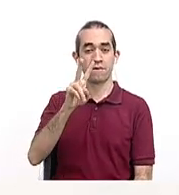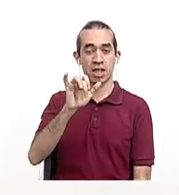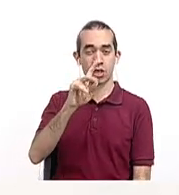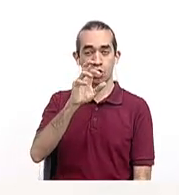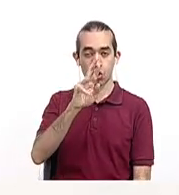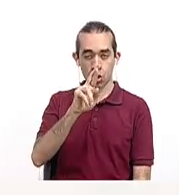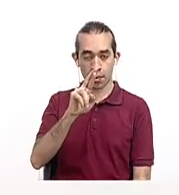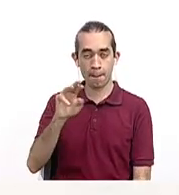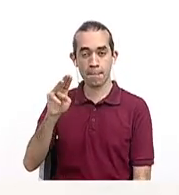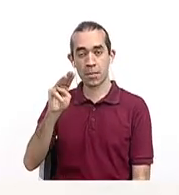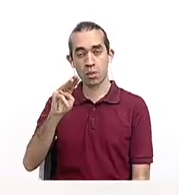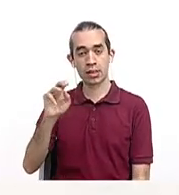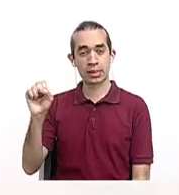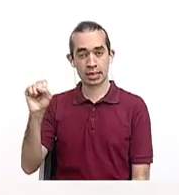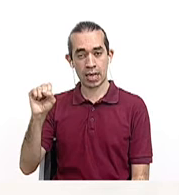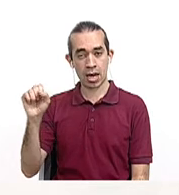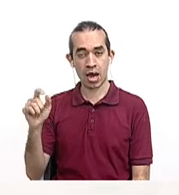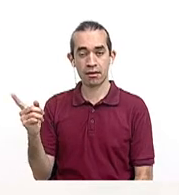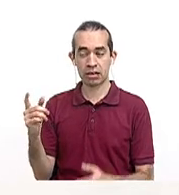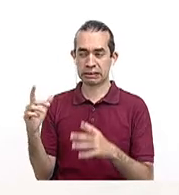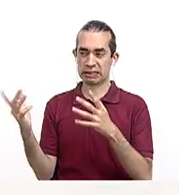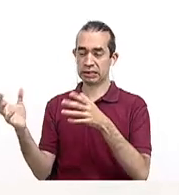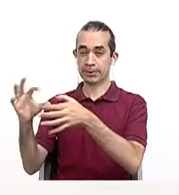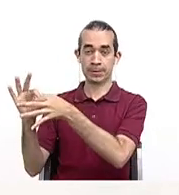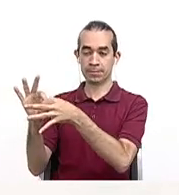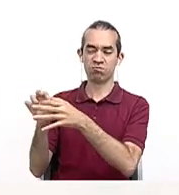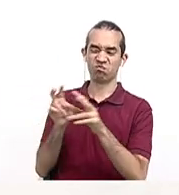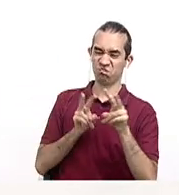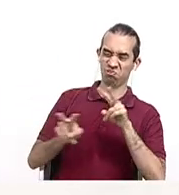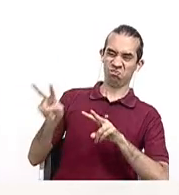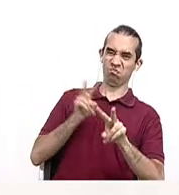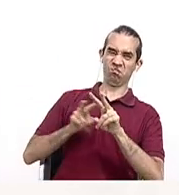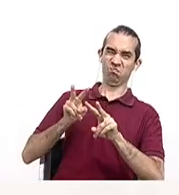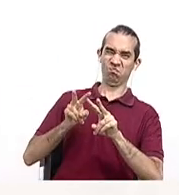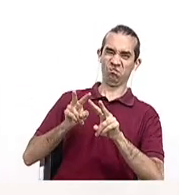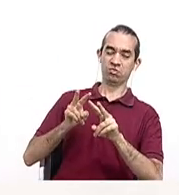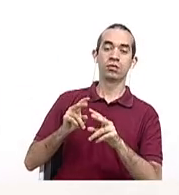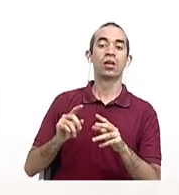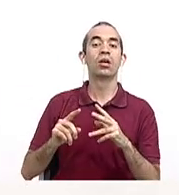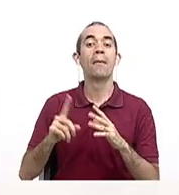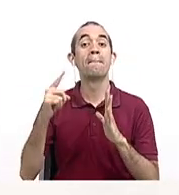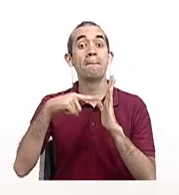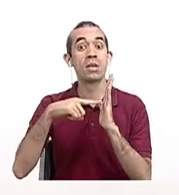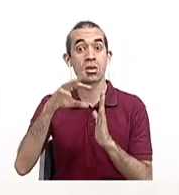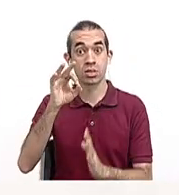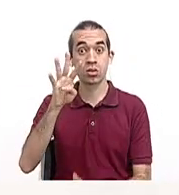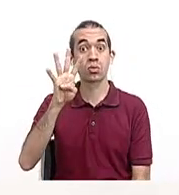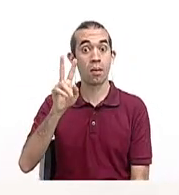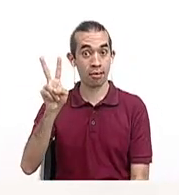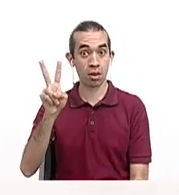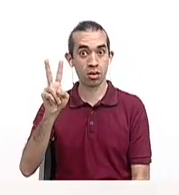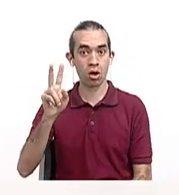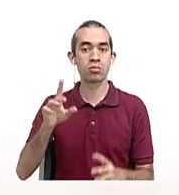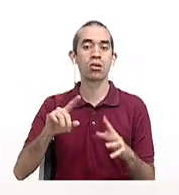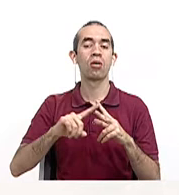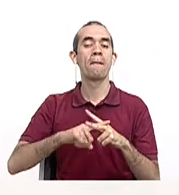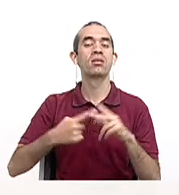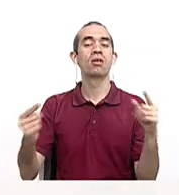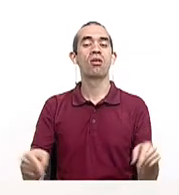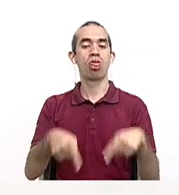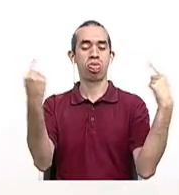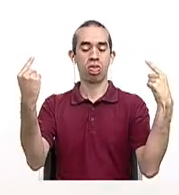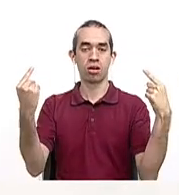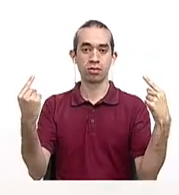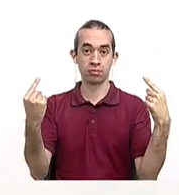42 podemos decir que inicia la confrontación que interesante la historia en el año 42 inicia una confrontación